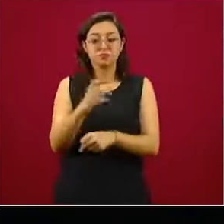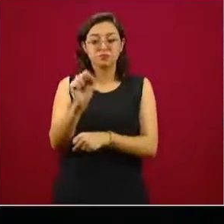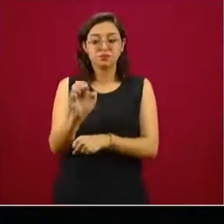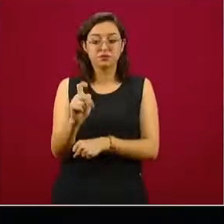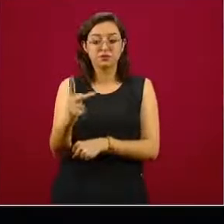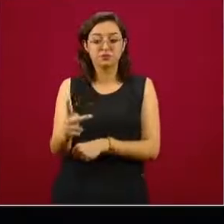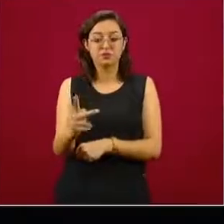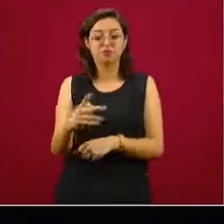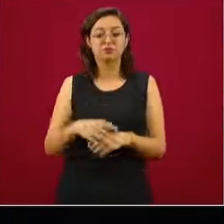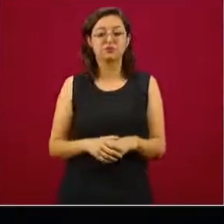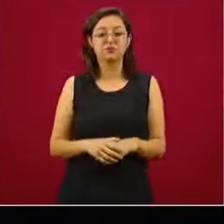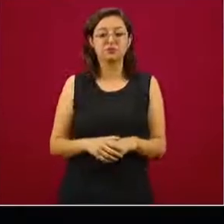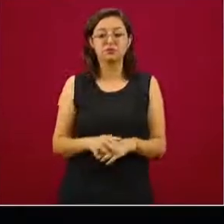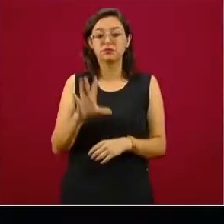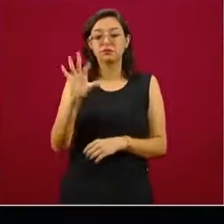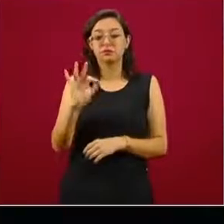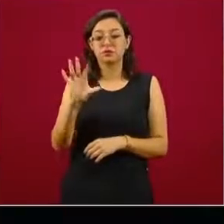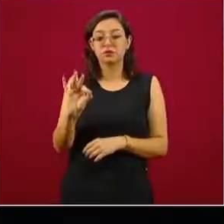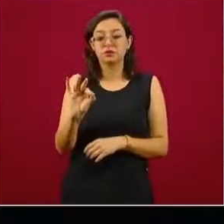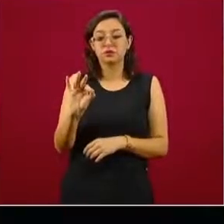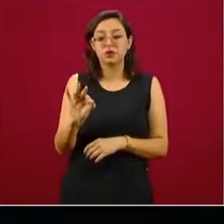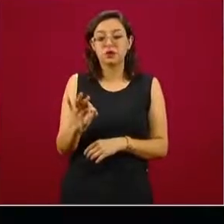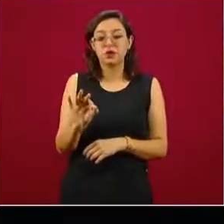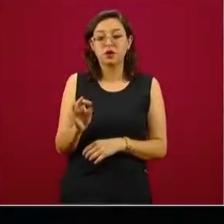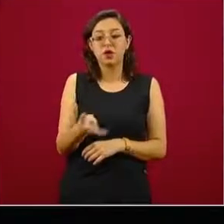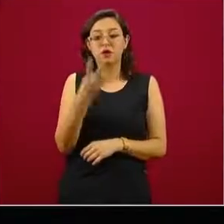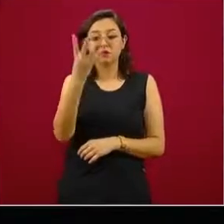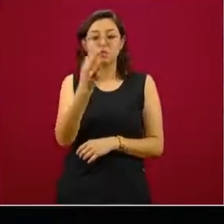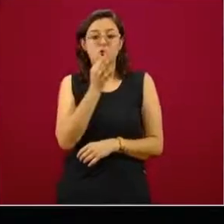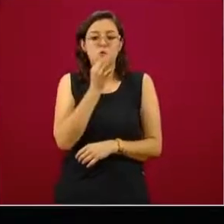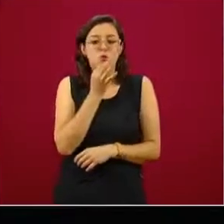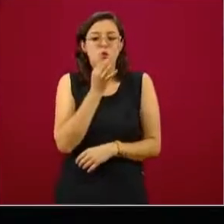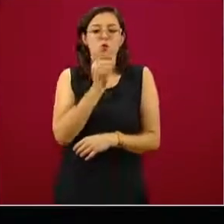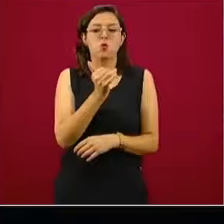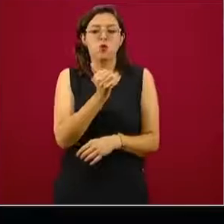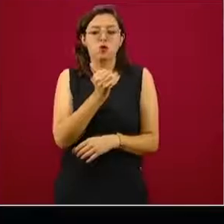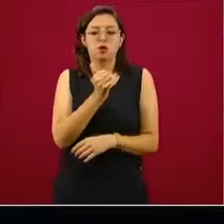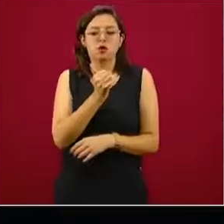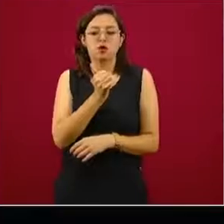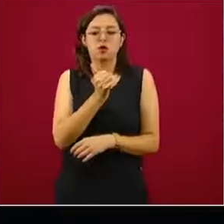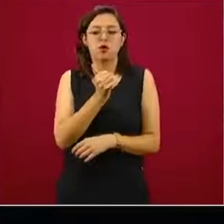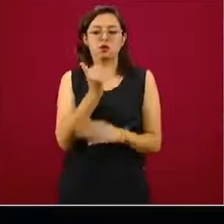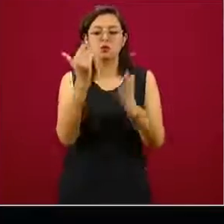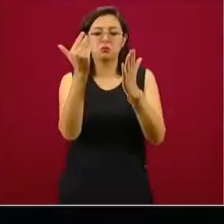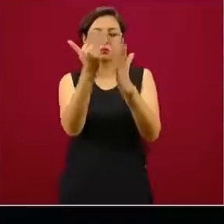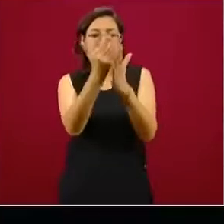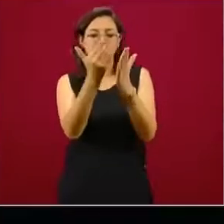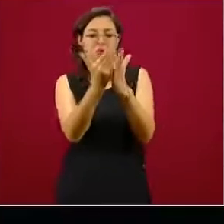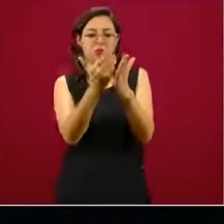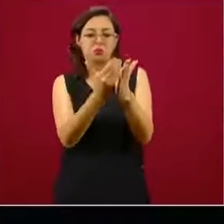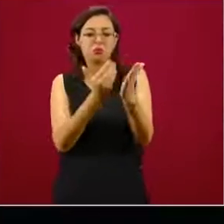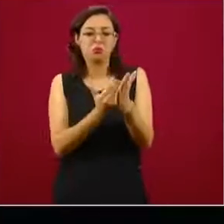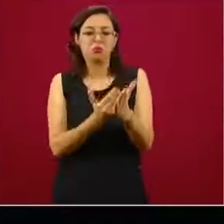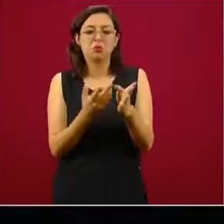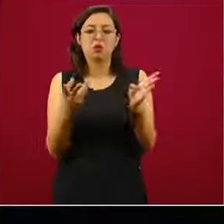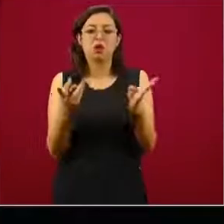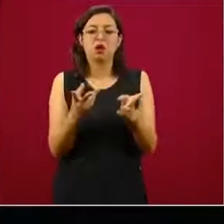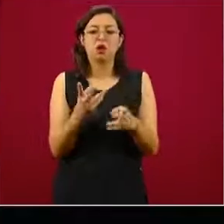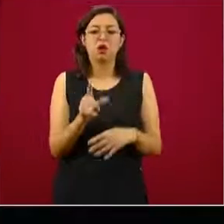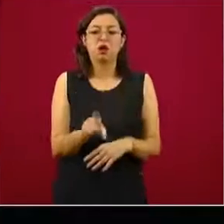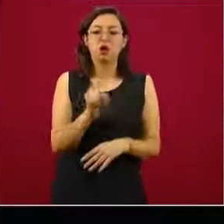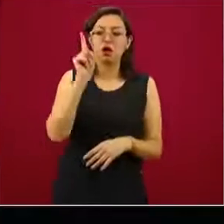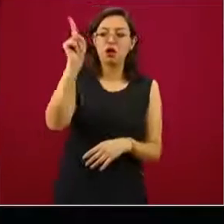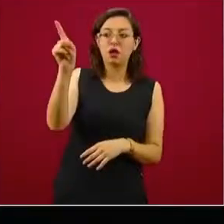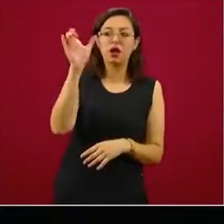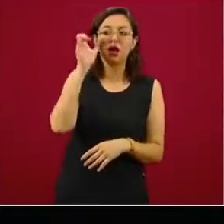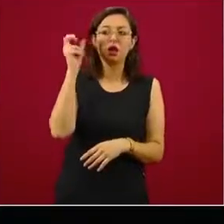Pública. Son 44 segundos del video de un protocolo de cómo se